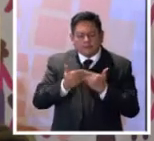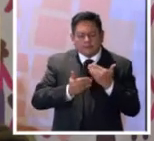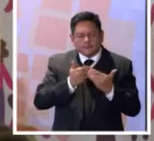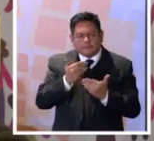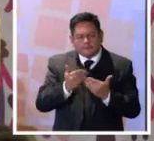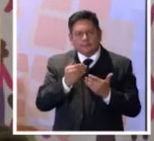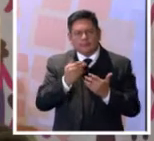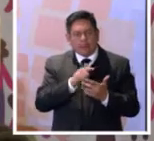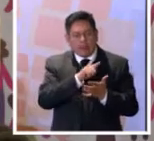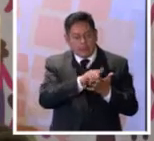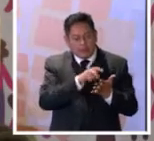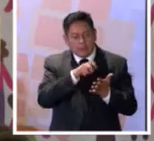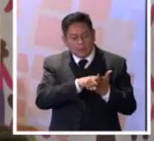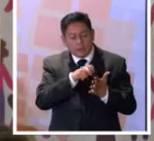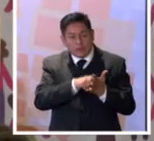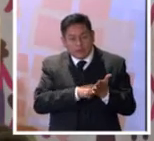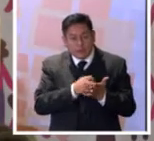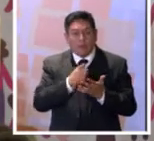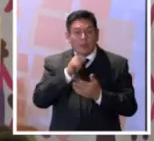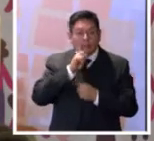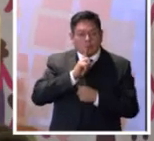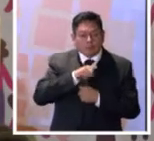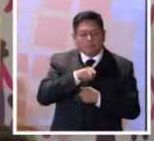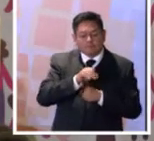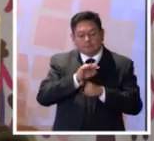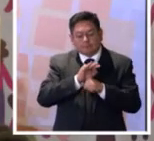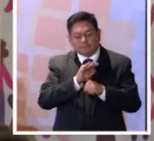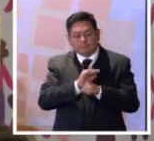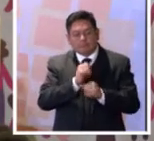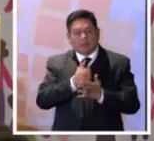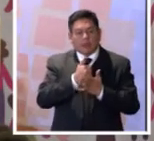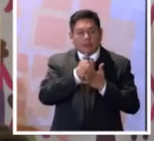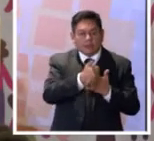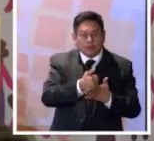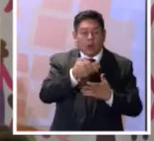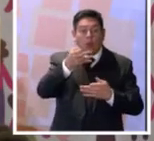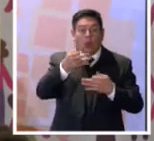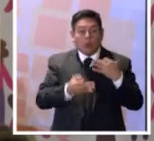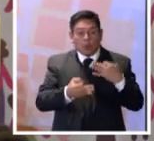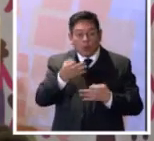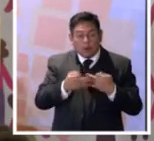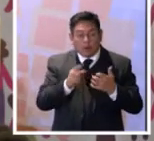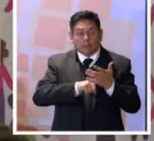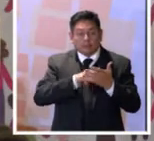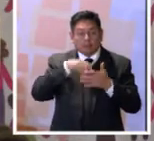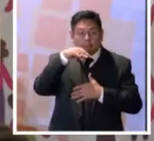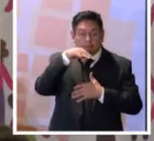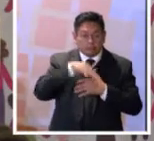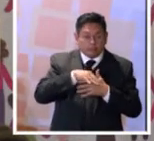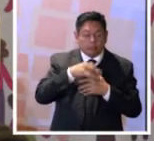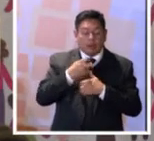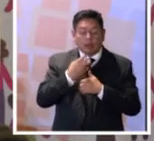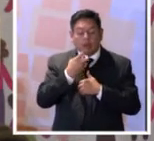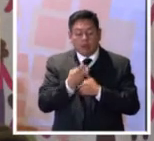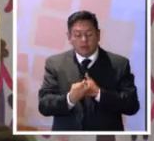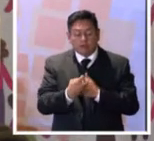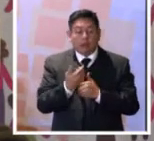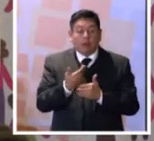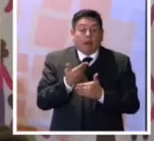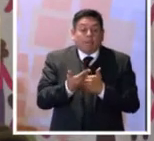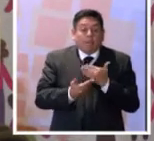interpretación integral, ¿no?, sobre los derechos humanos de las mujeres de los tribunales electorales, ¿no? Y en ese sentido, yo creo